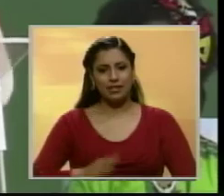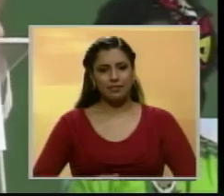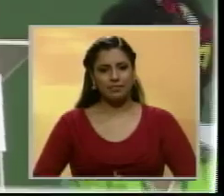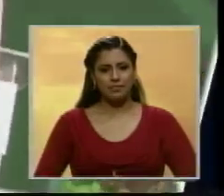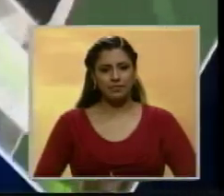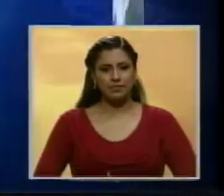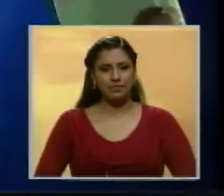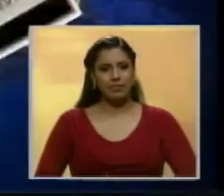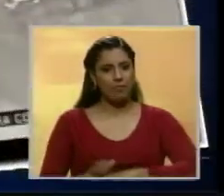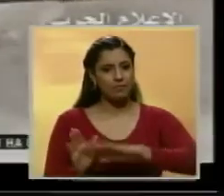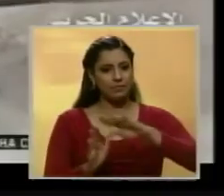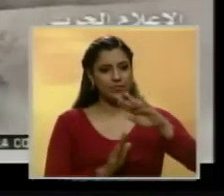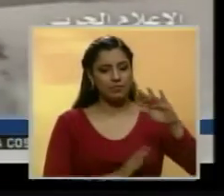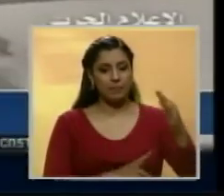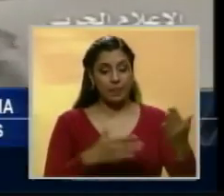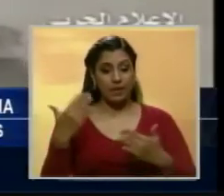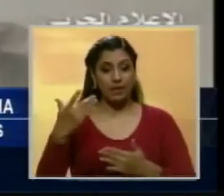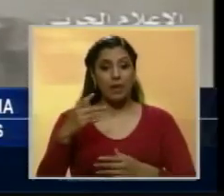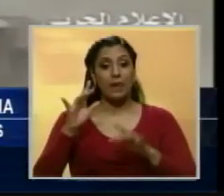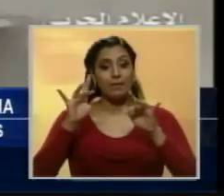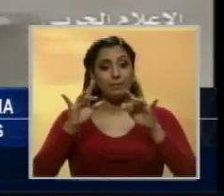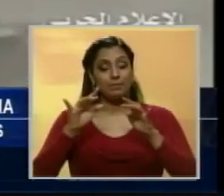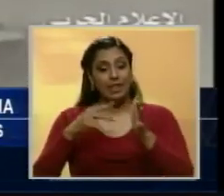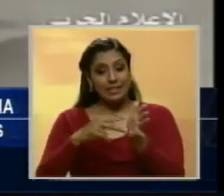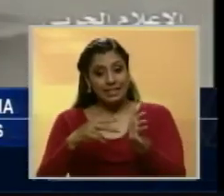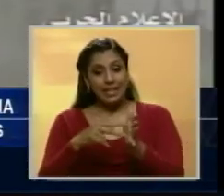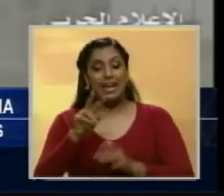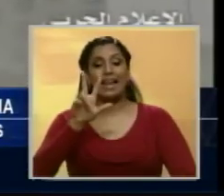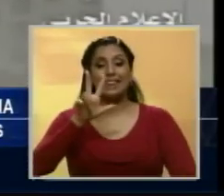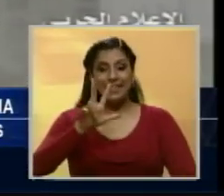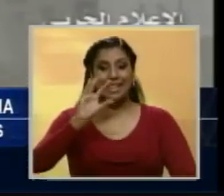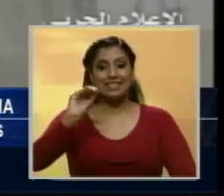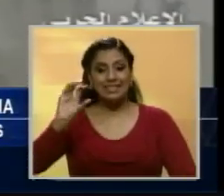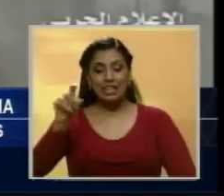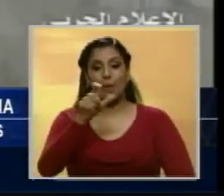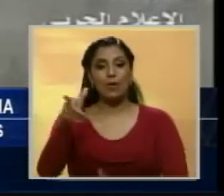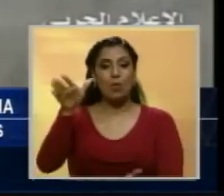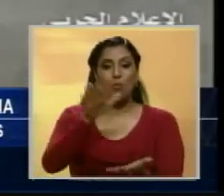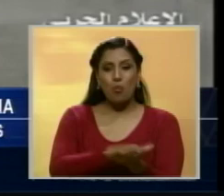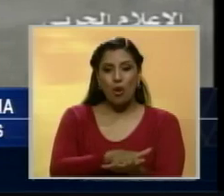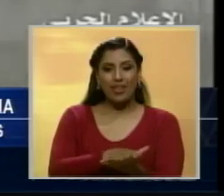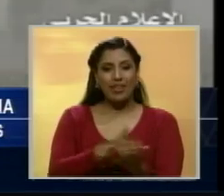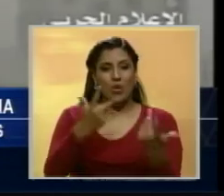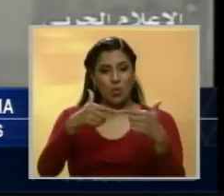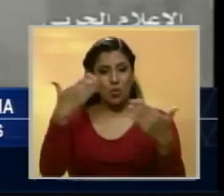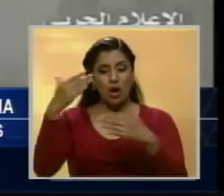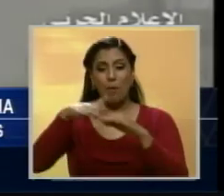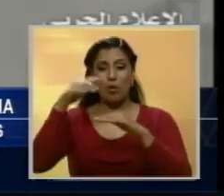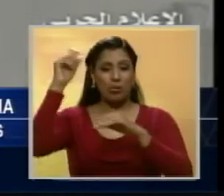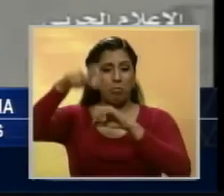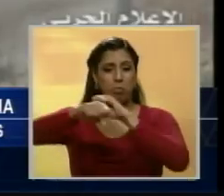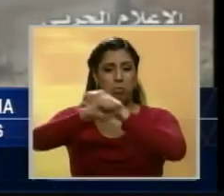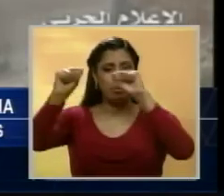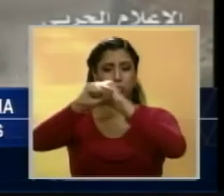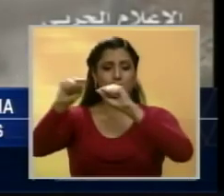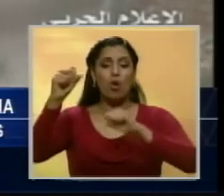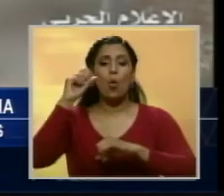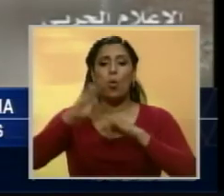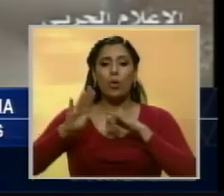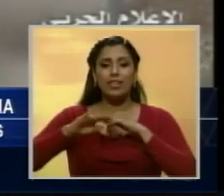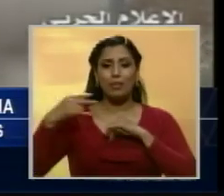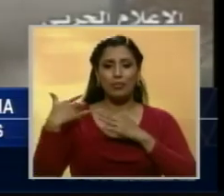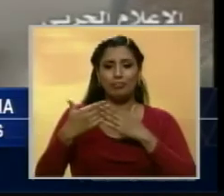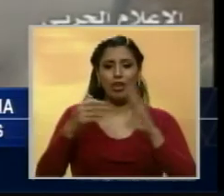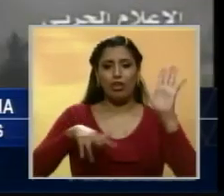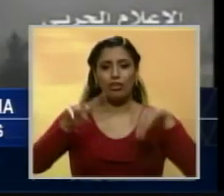Petrobras. En Siria, a 300 asciende la cifra de muertos en Alepo tras los enfrentamientos de los últimos 12 días.